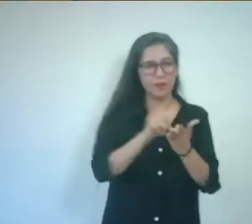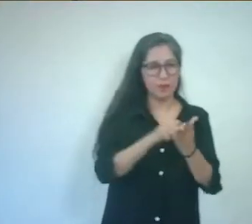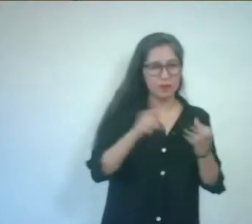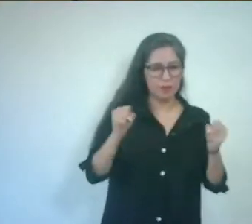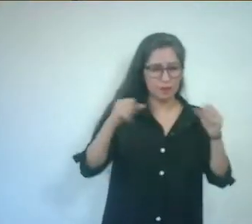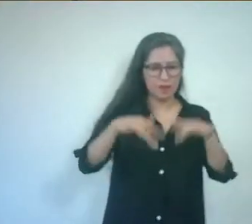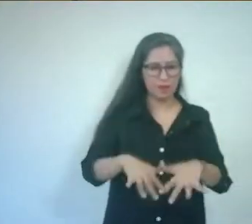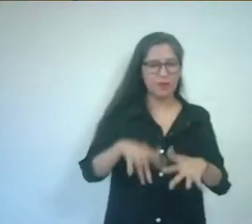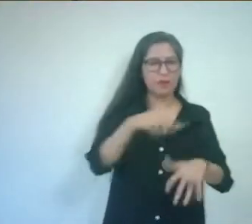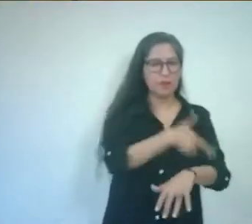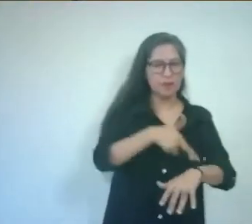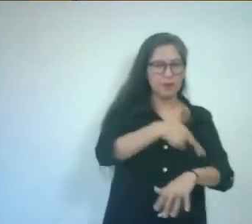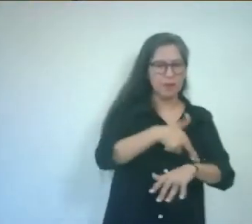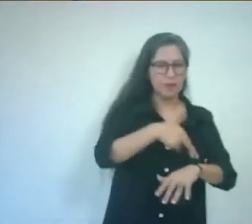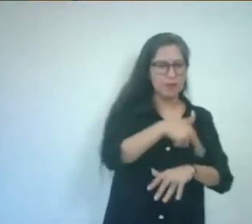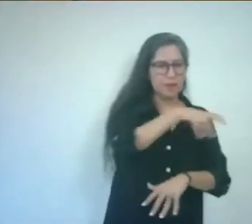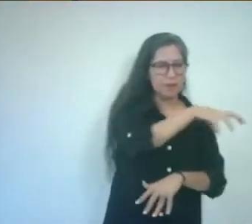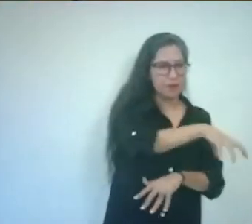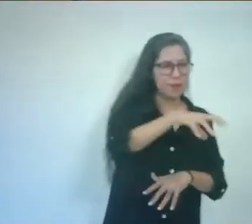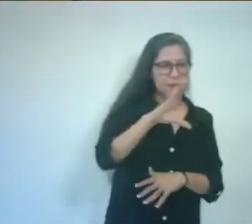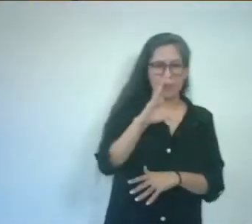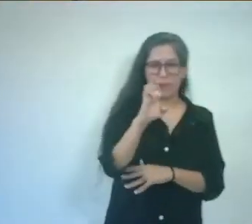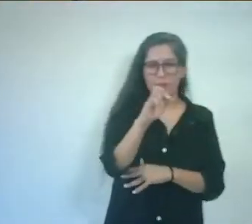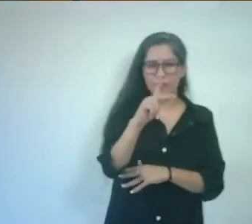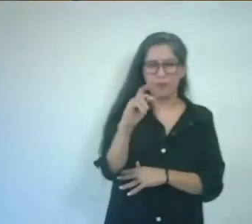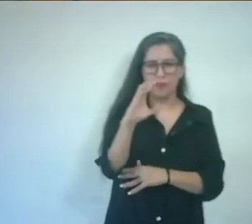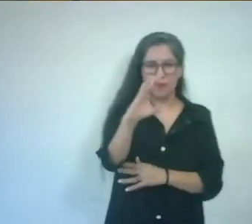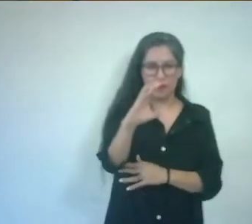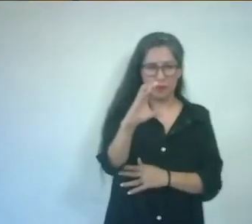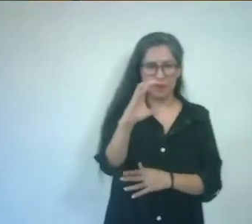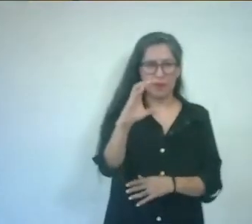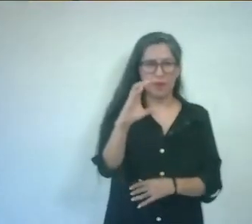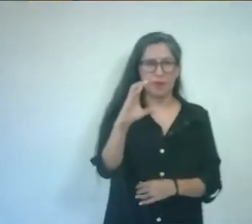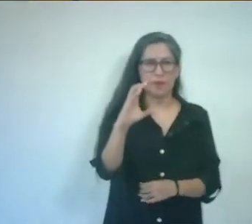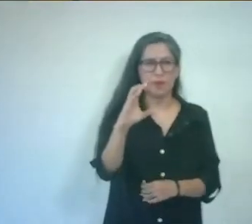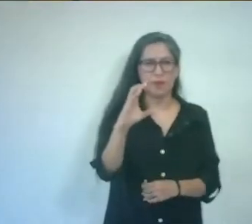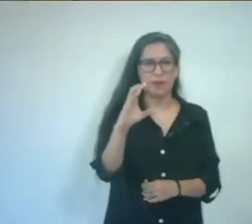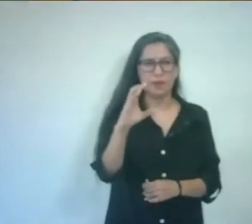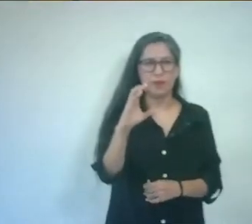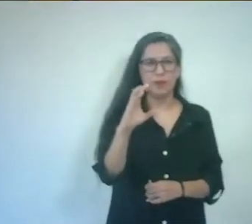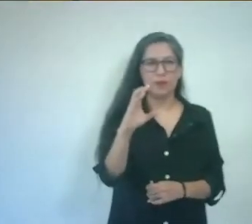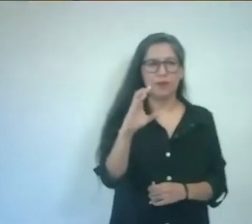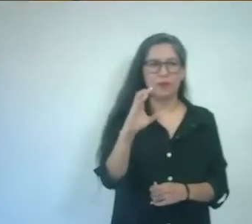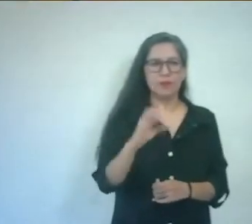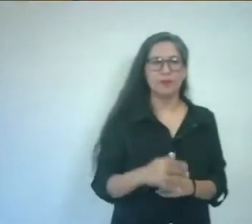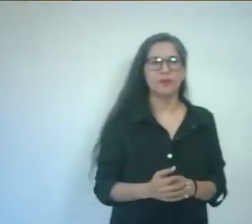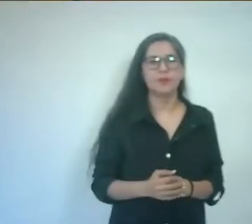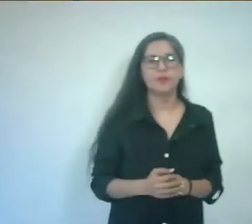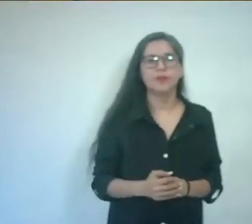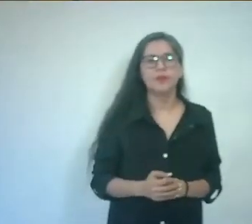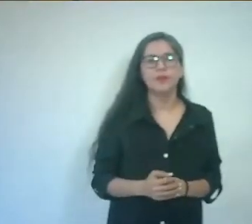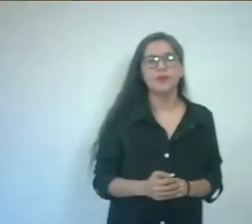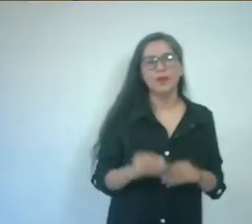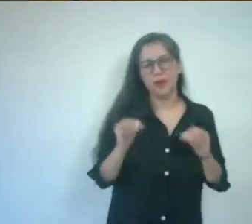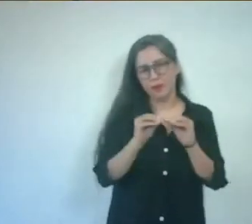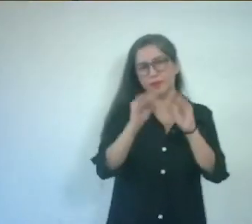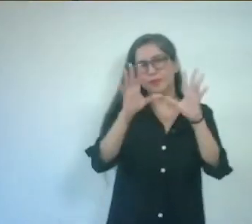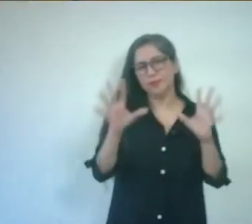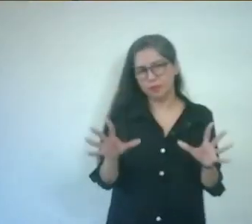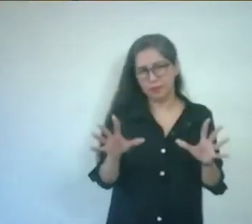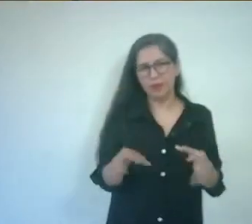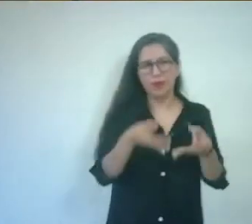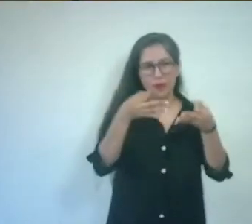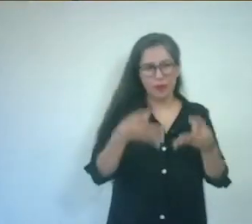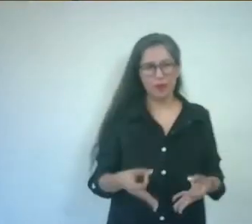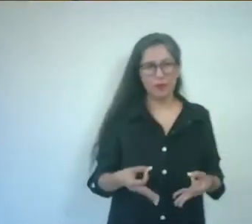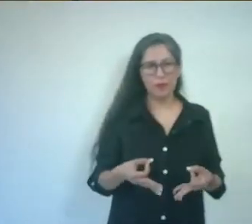organismos electorales, del Consejo Estatal Electoral y de Participación Ciudadana. Declaro